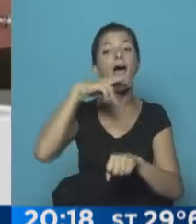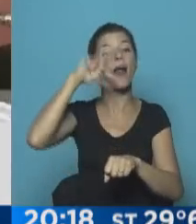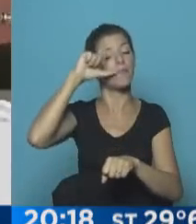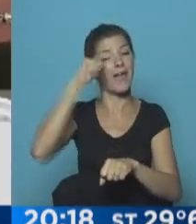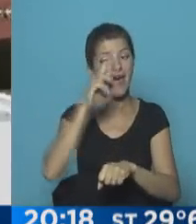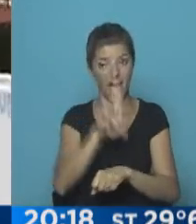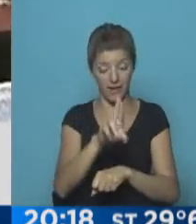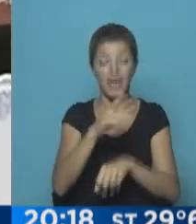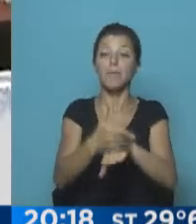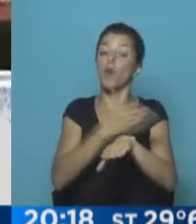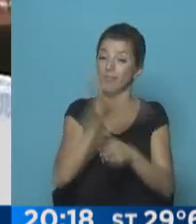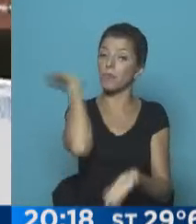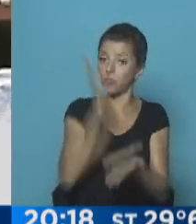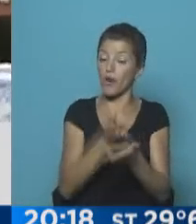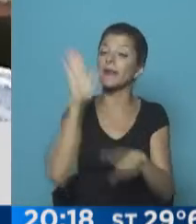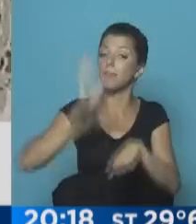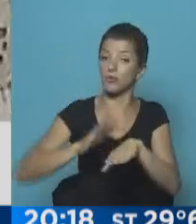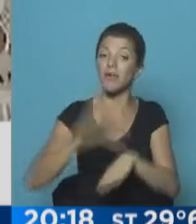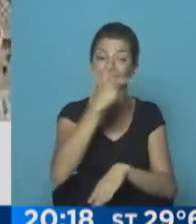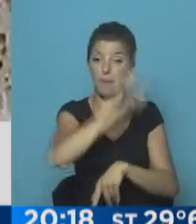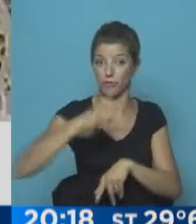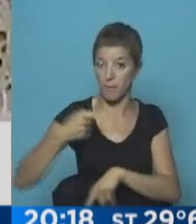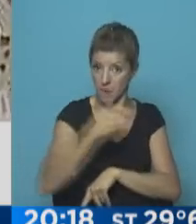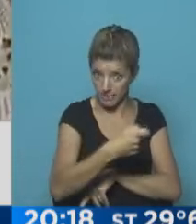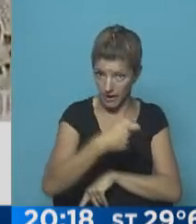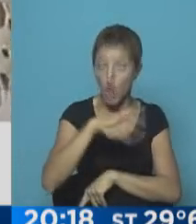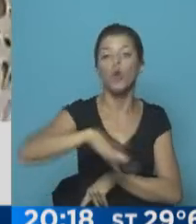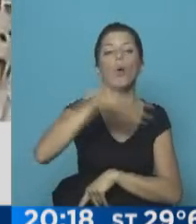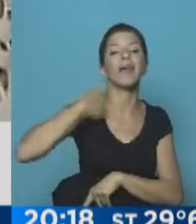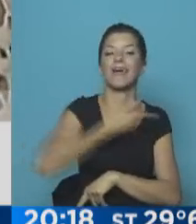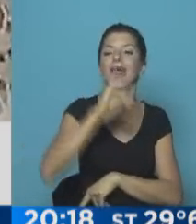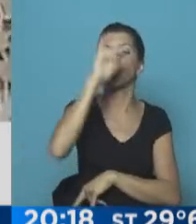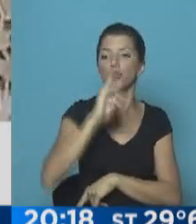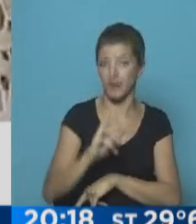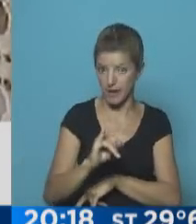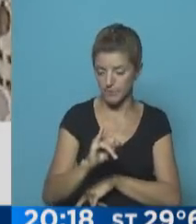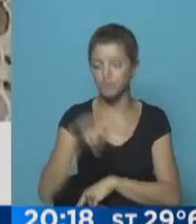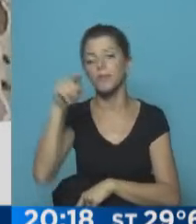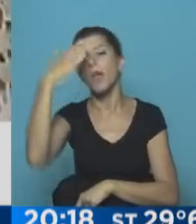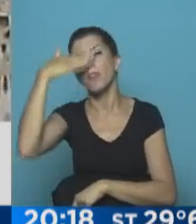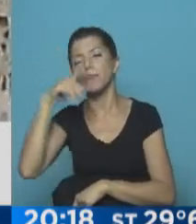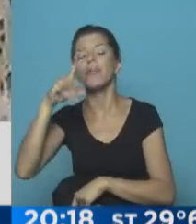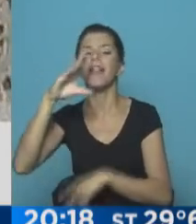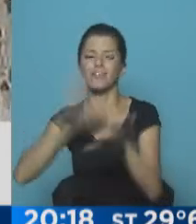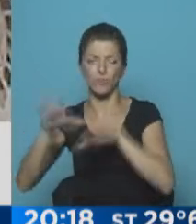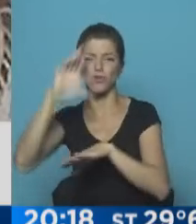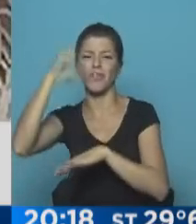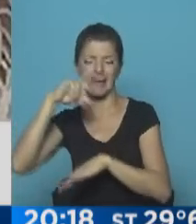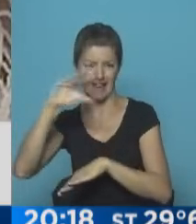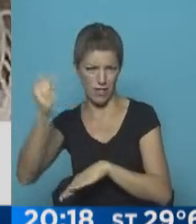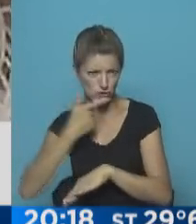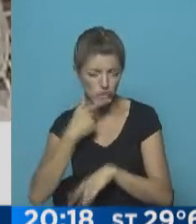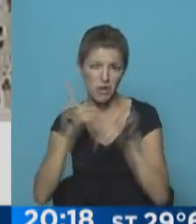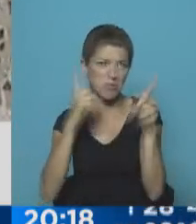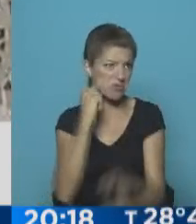por el triple crimen de General Rodríguez. Luego de los episodios de ranchos, ustedes recuerdan, no se supo nada durante